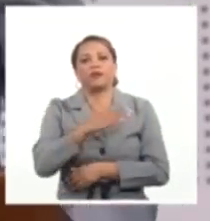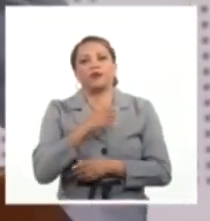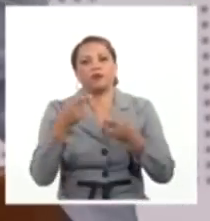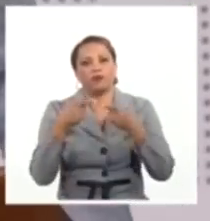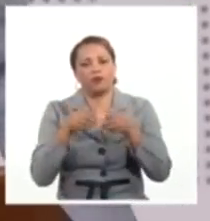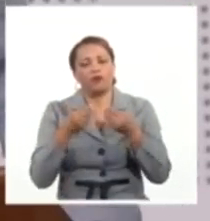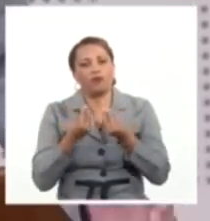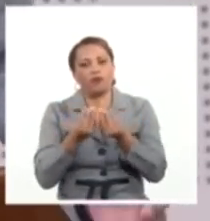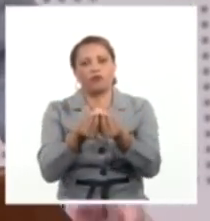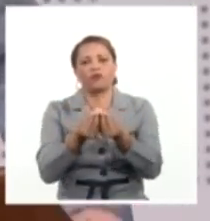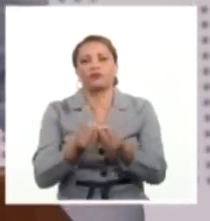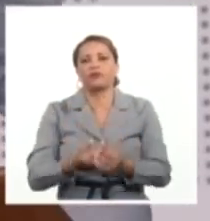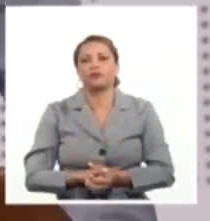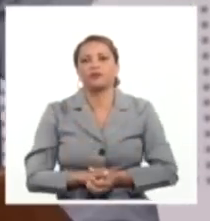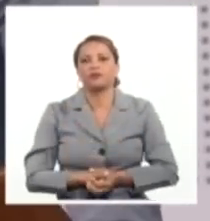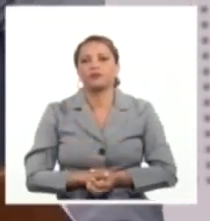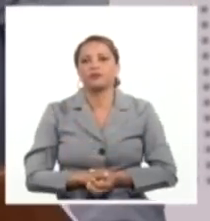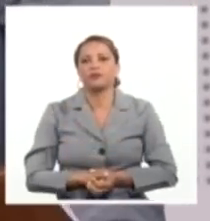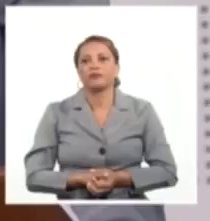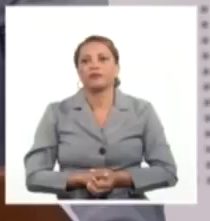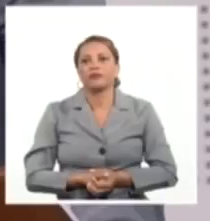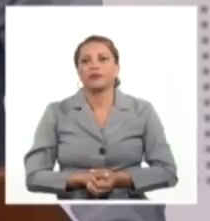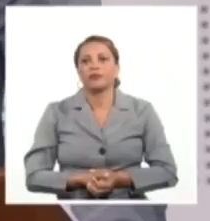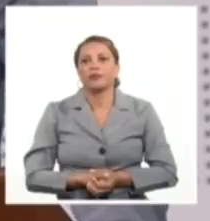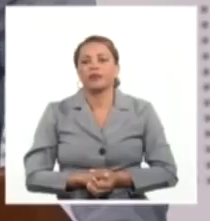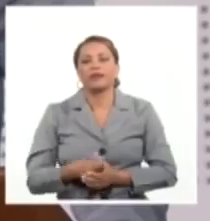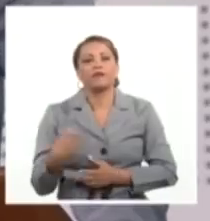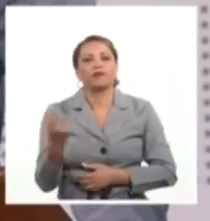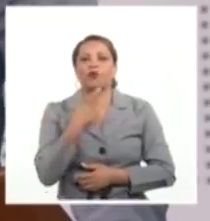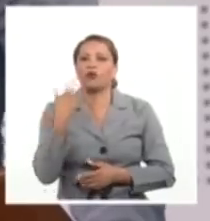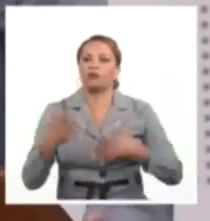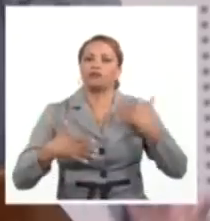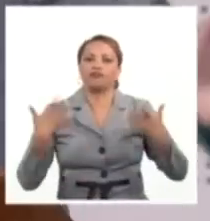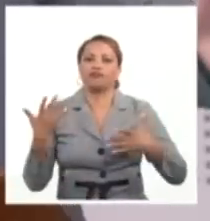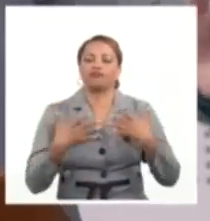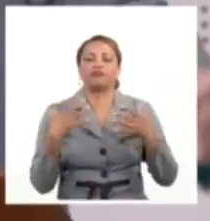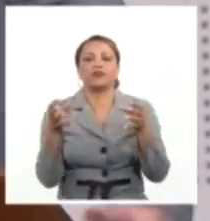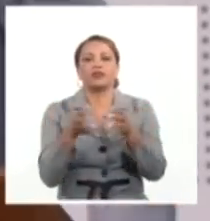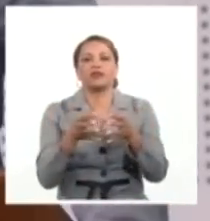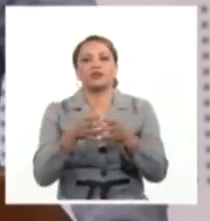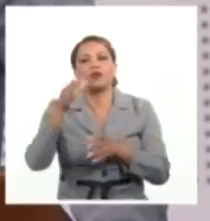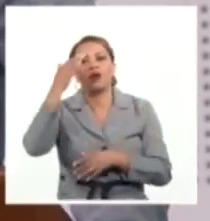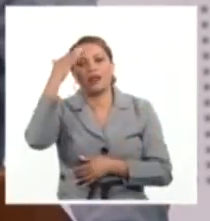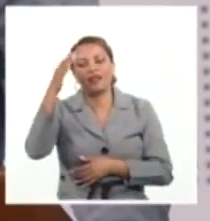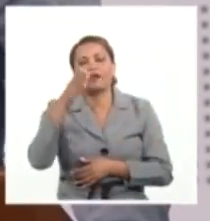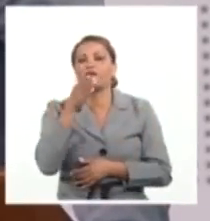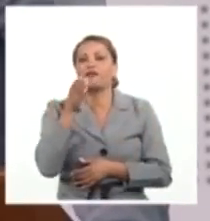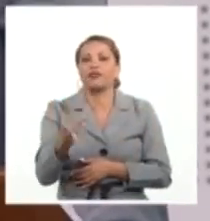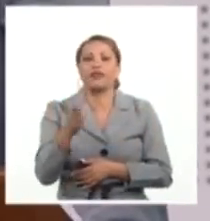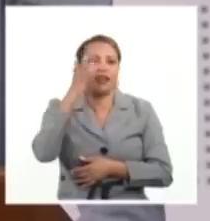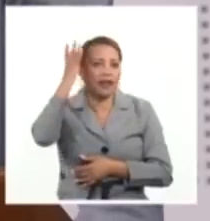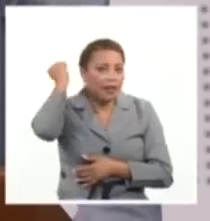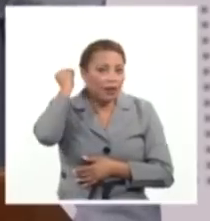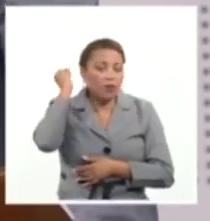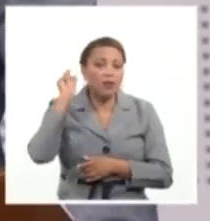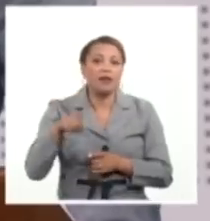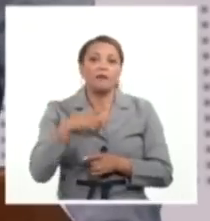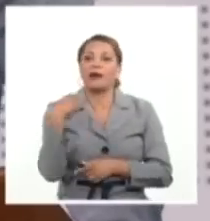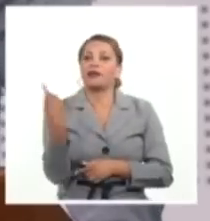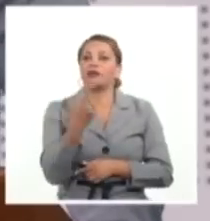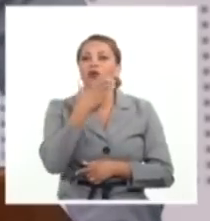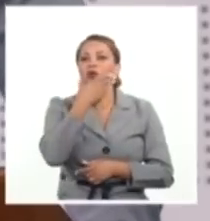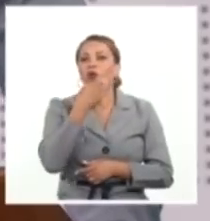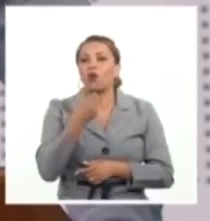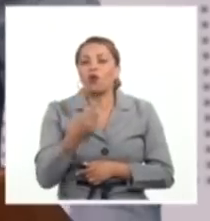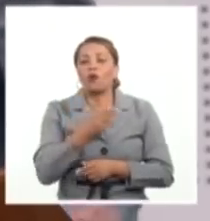Las satisfacciones son colectivas. En ellas me afirmo para agradecer a Fidel, a Raúl y a la generación histórica que